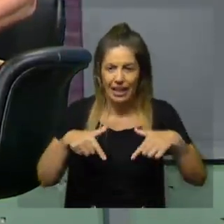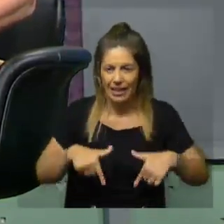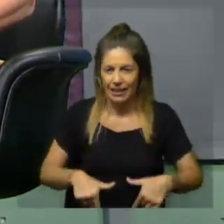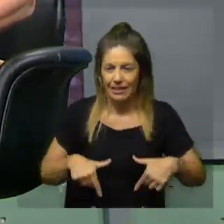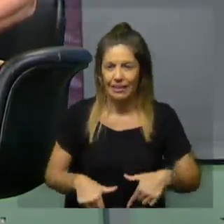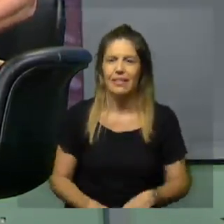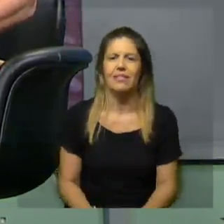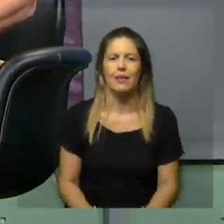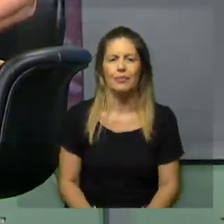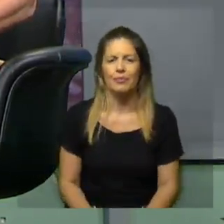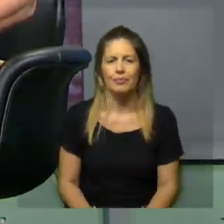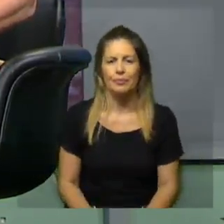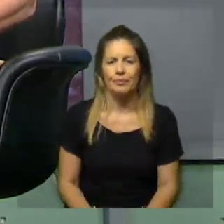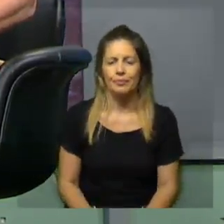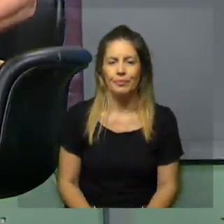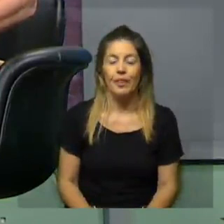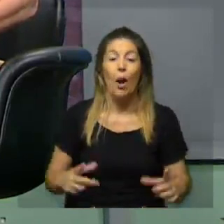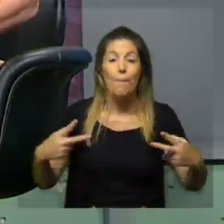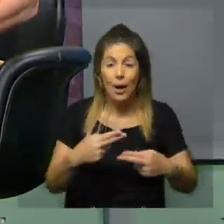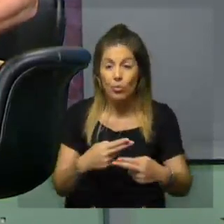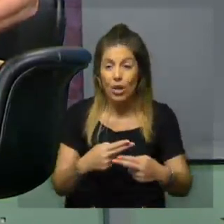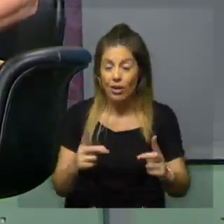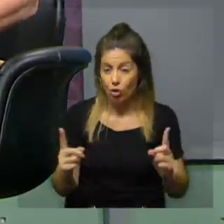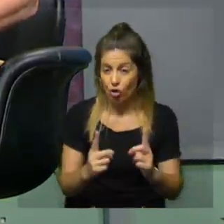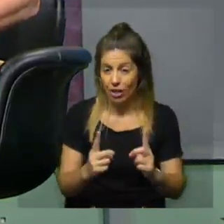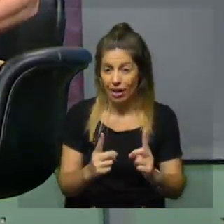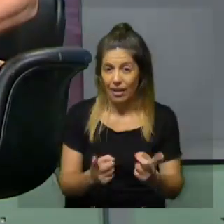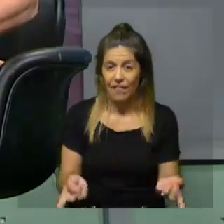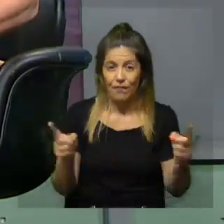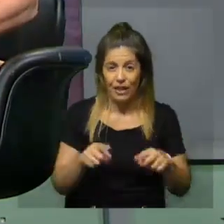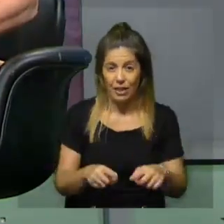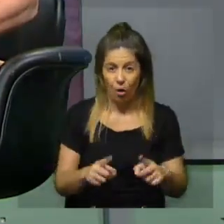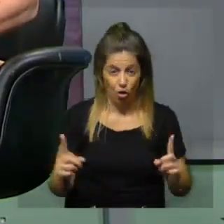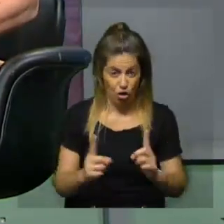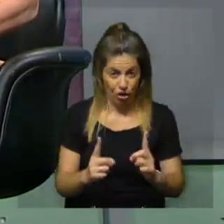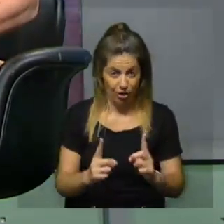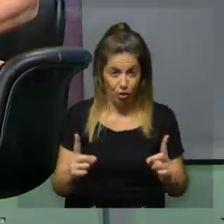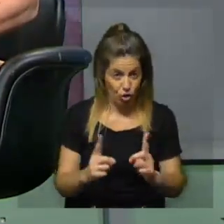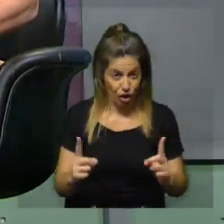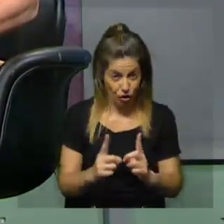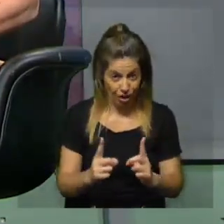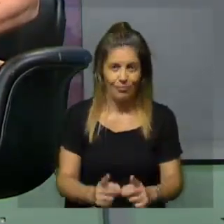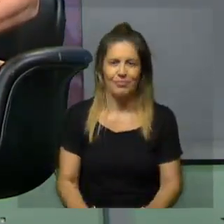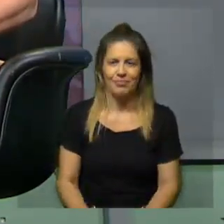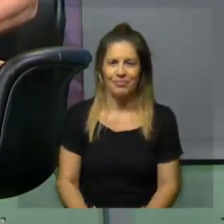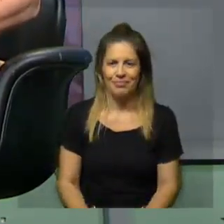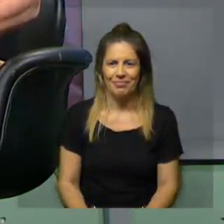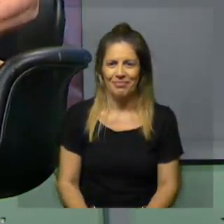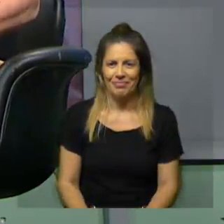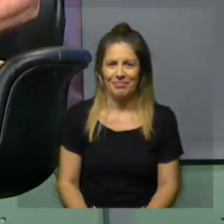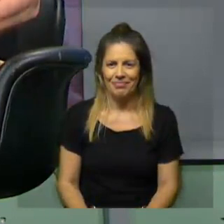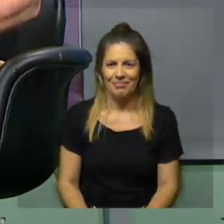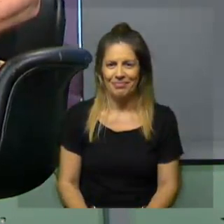los gazebos y demás para protegerse del sol. ¿Hacemos una pausa muy breve? Sí, como no, ya pero venimos muy breve, con él. Muy breve. Muy